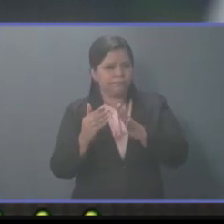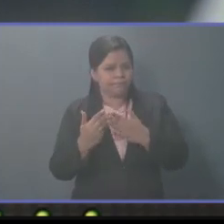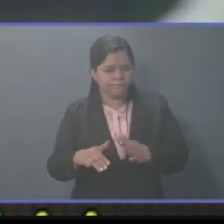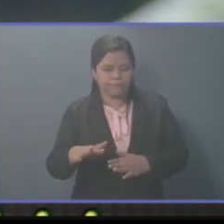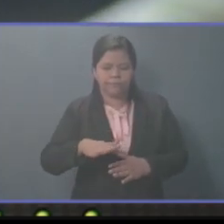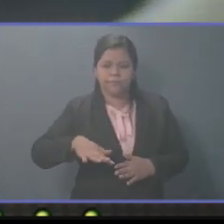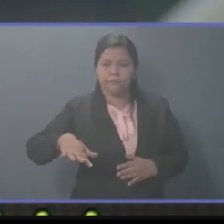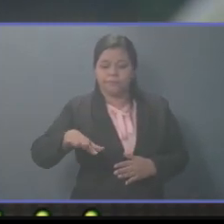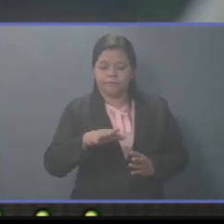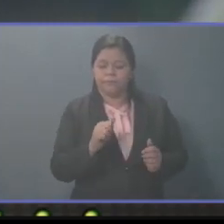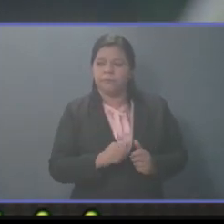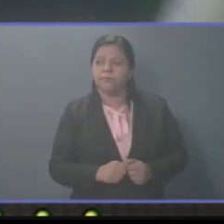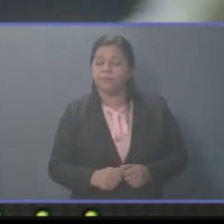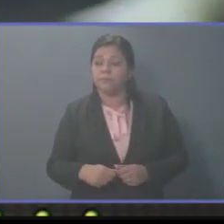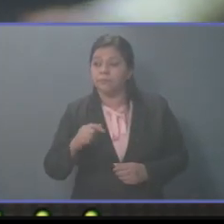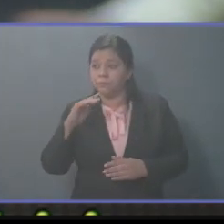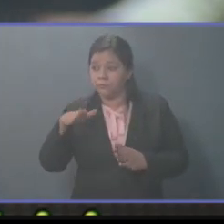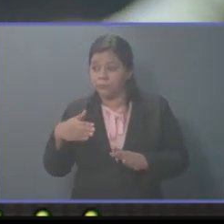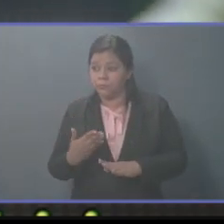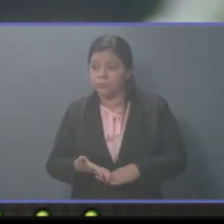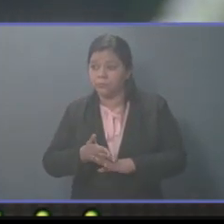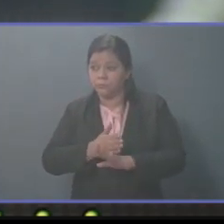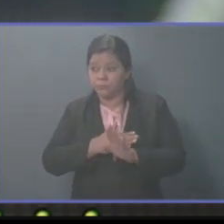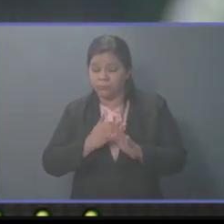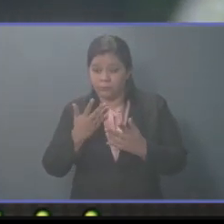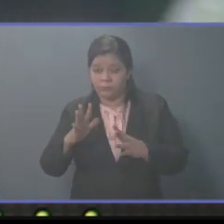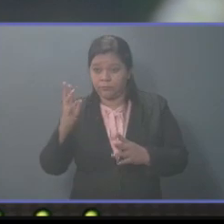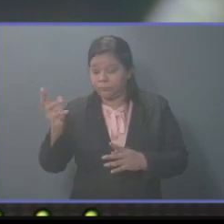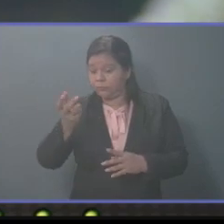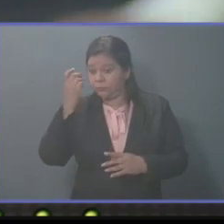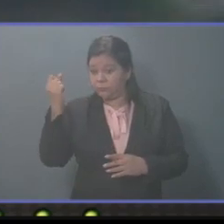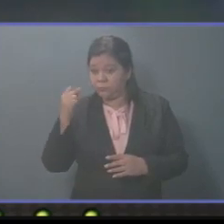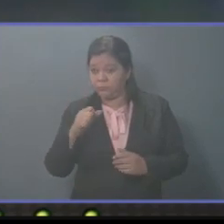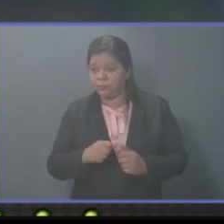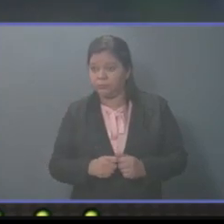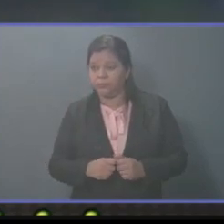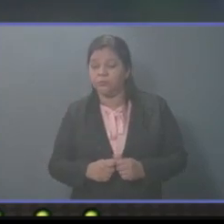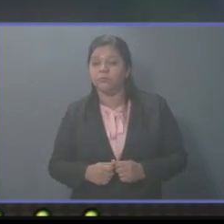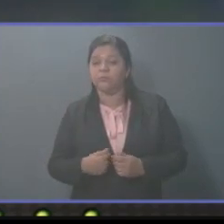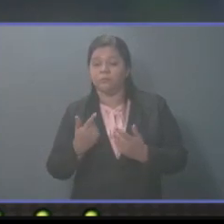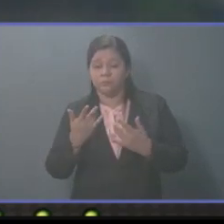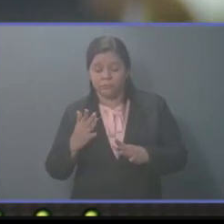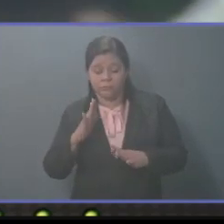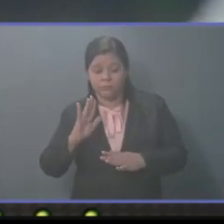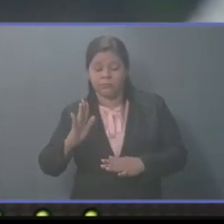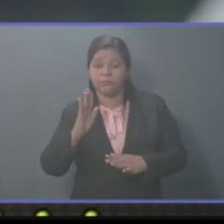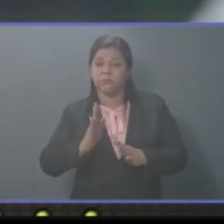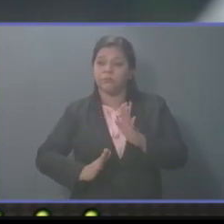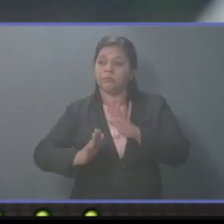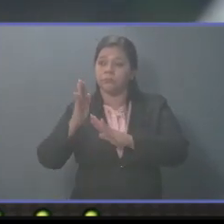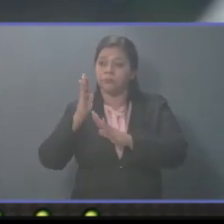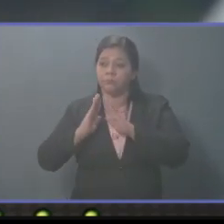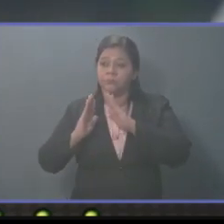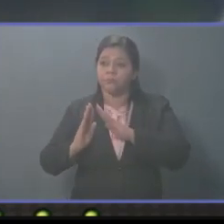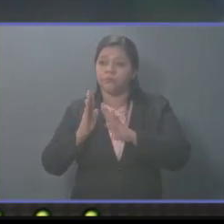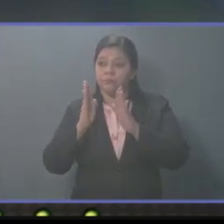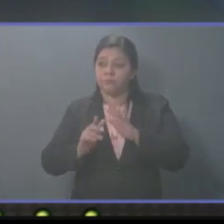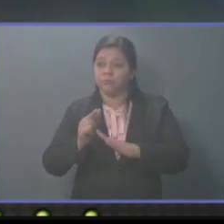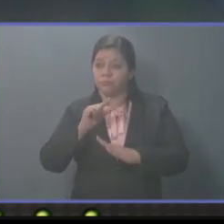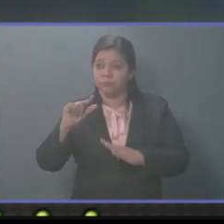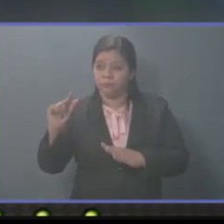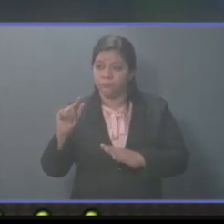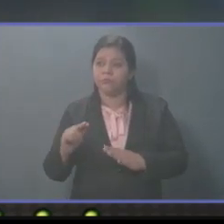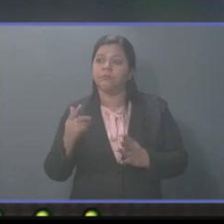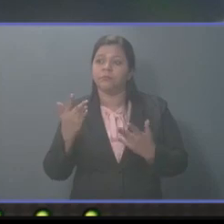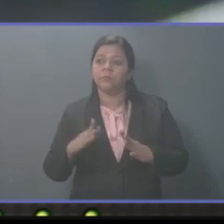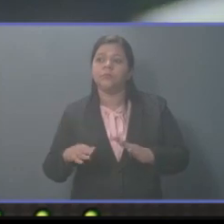razón de lo cual, por todos los logros obtenidos por su gran trayectoria como institución educativa y